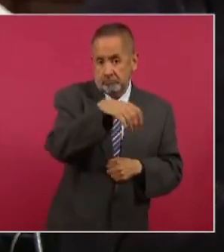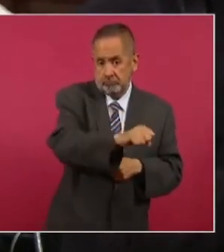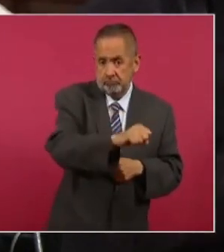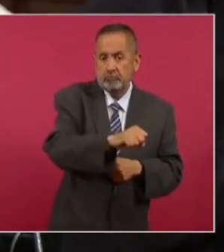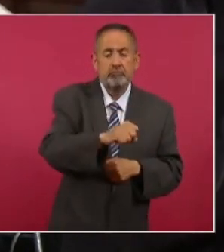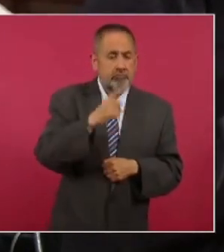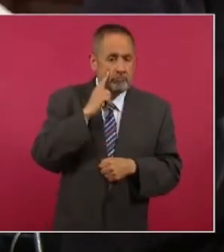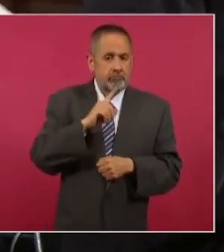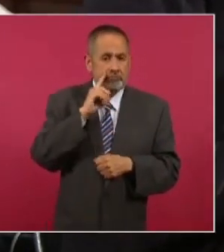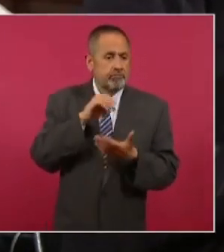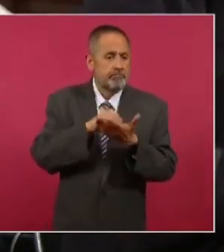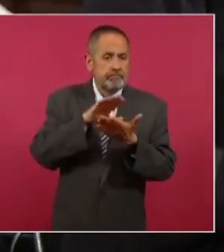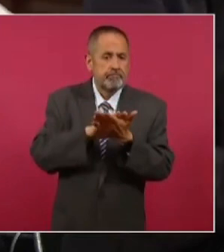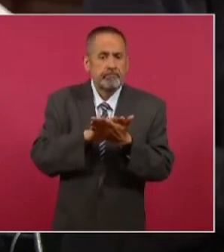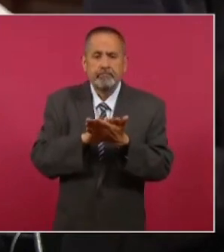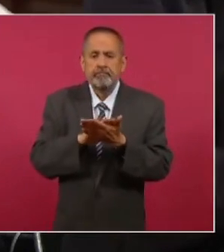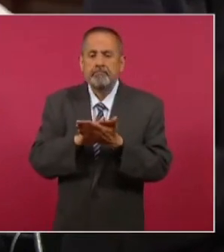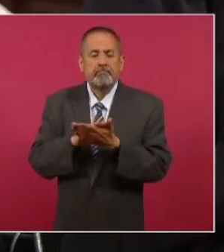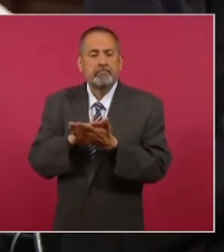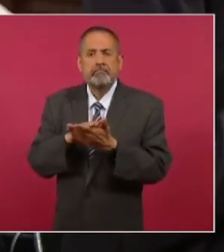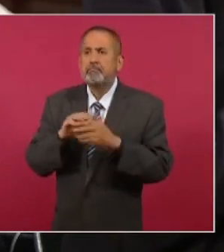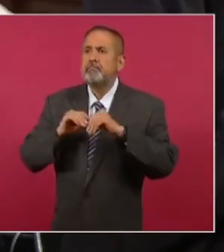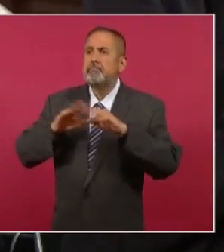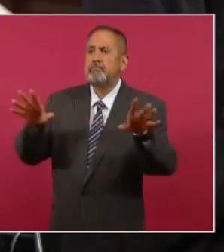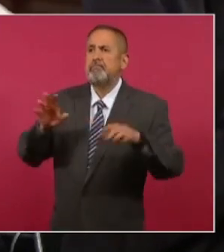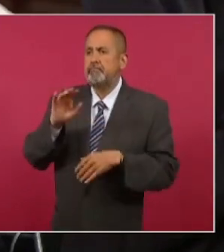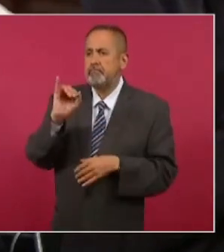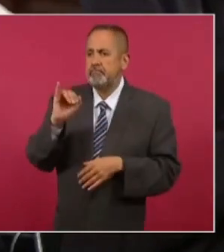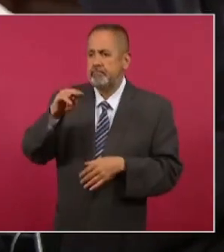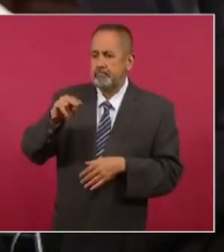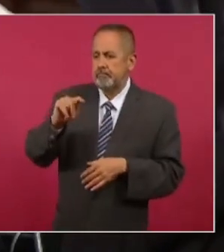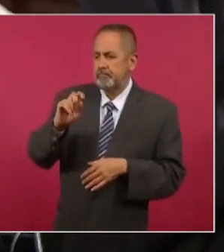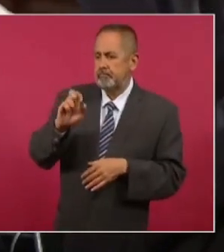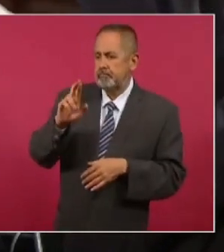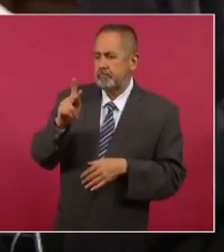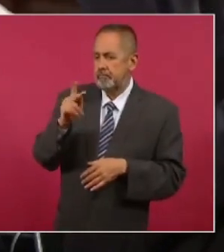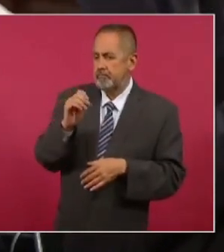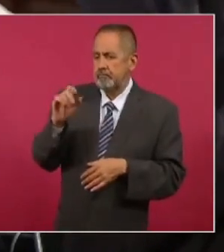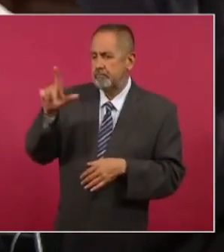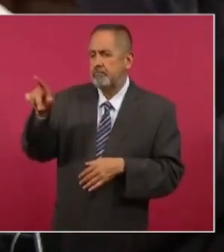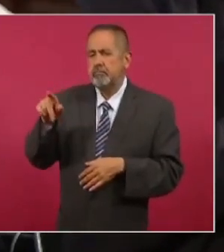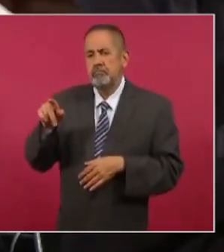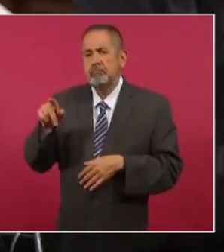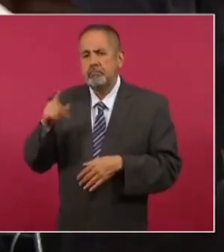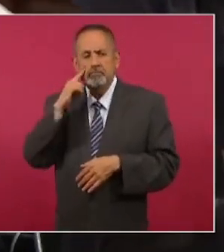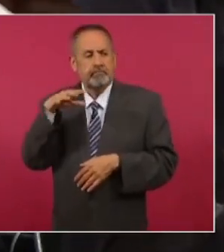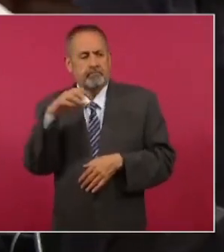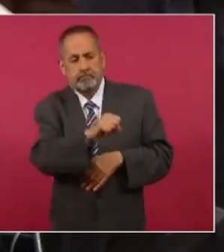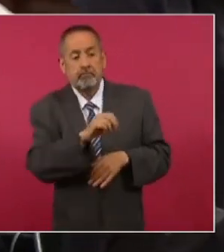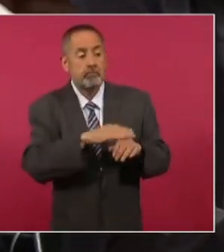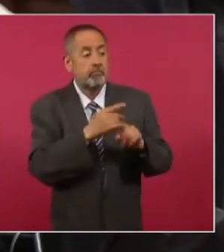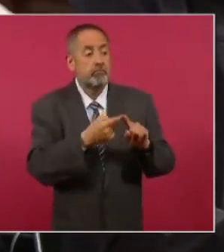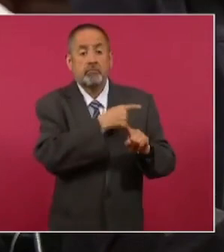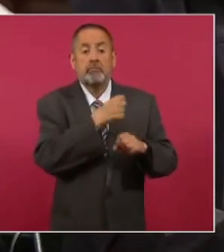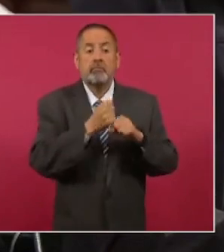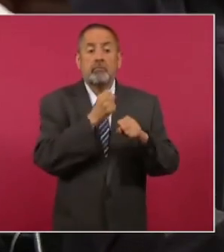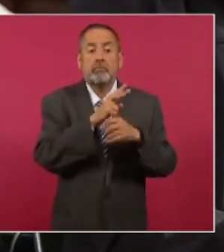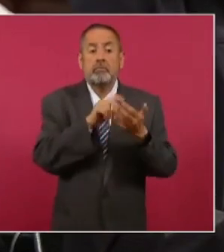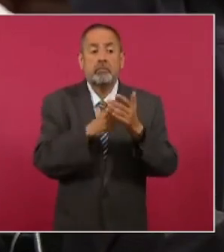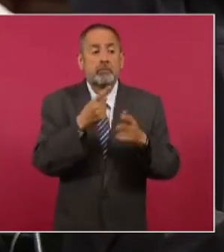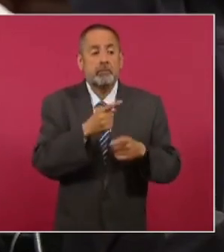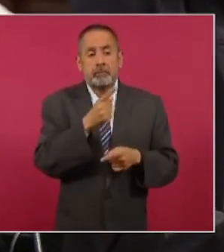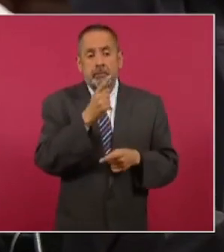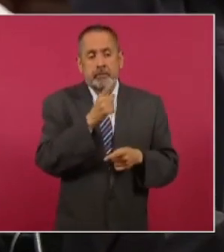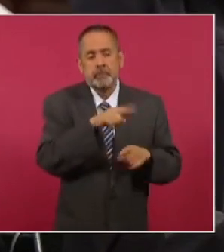está gestionando una ficha roja en la Interpol por el delito de violación en una fiesta en 2021 más allá de que los clubes